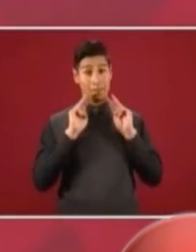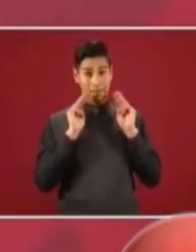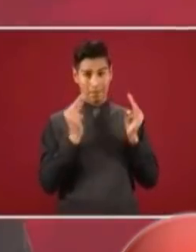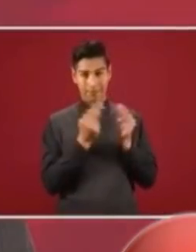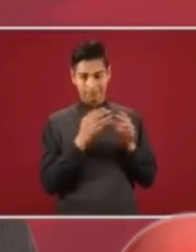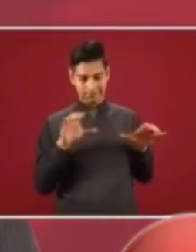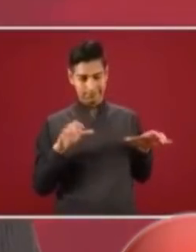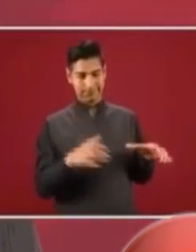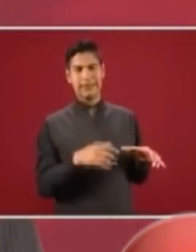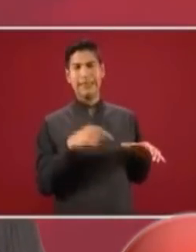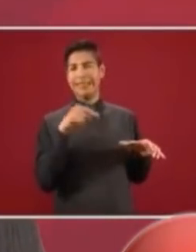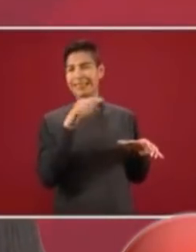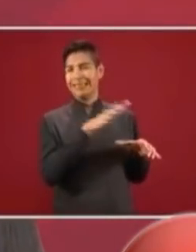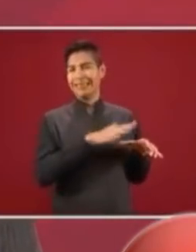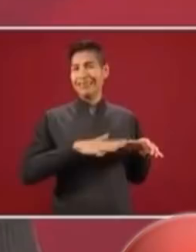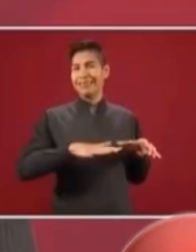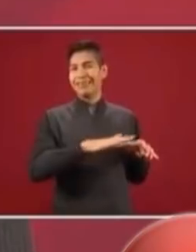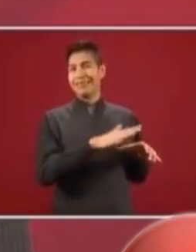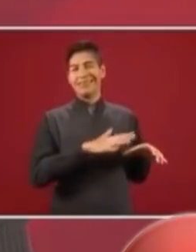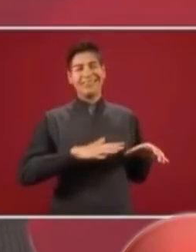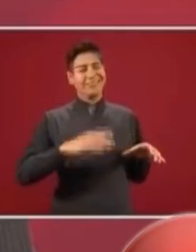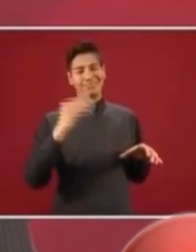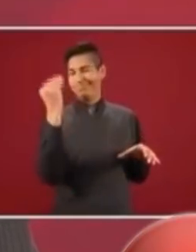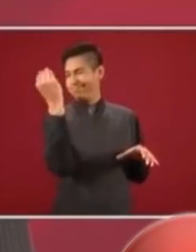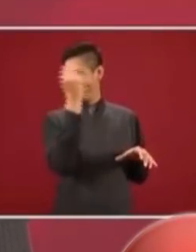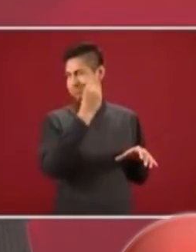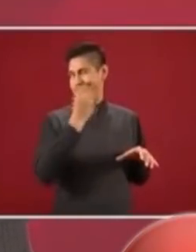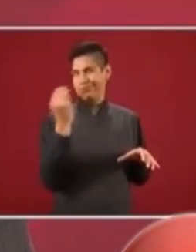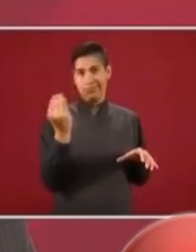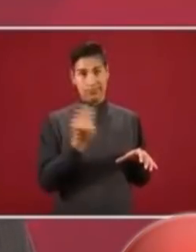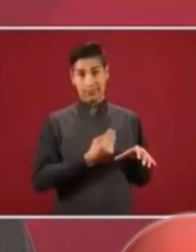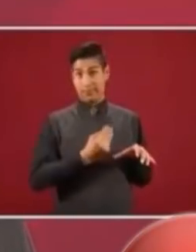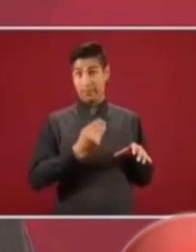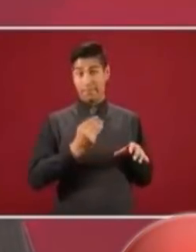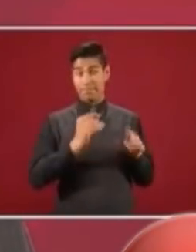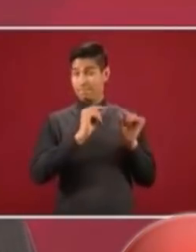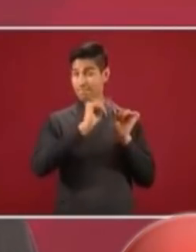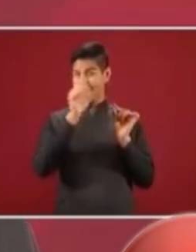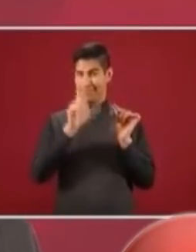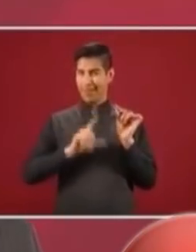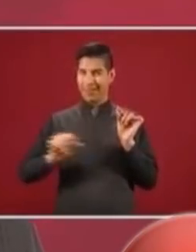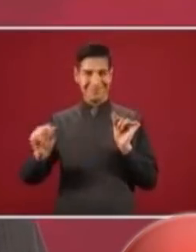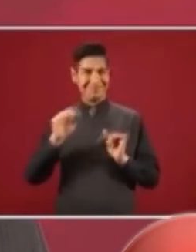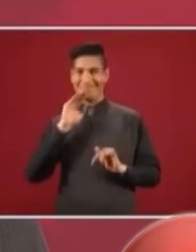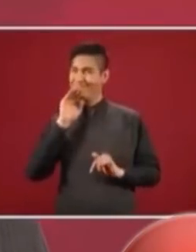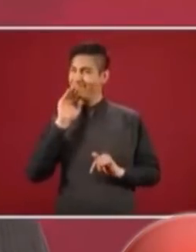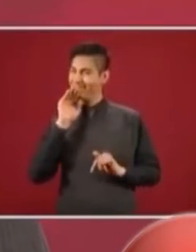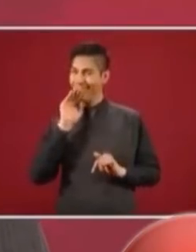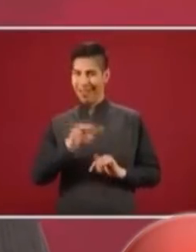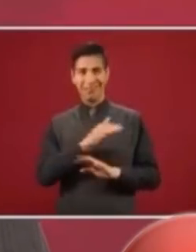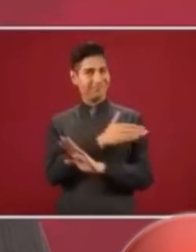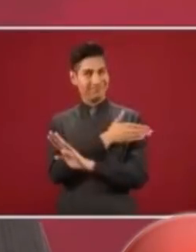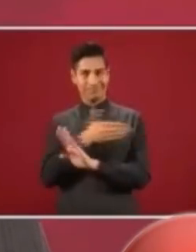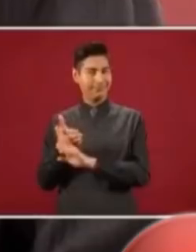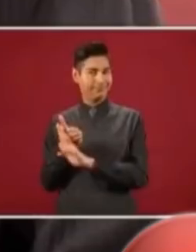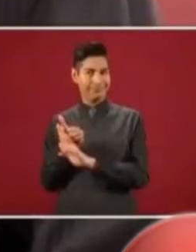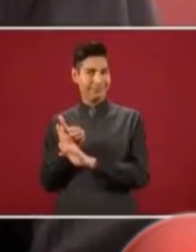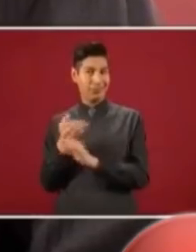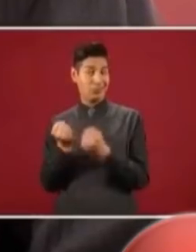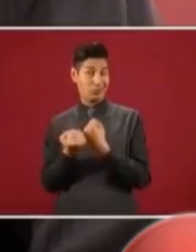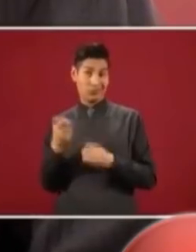organizaciones que le hacen mucho mal al país, a la sociedad,